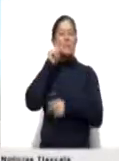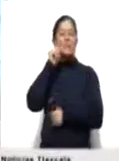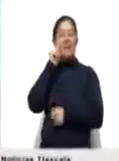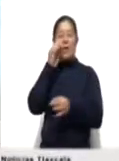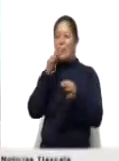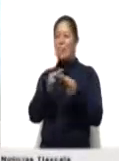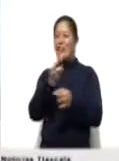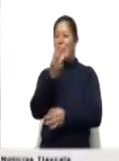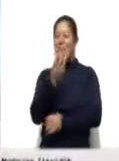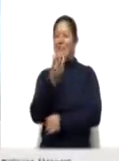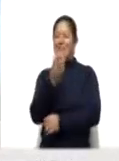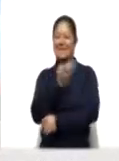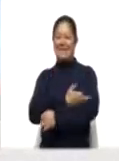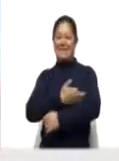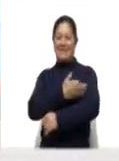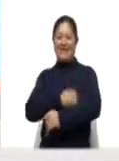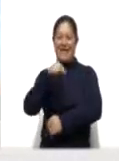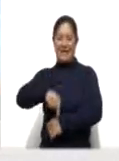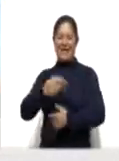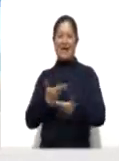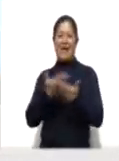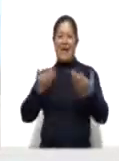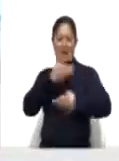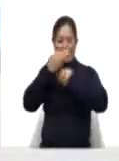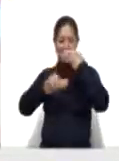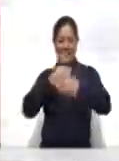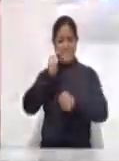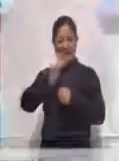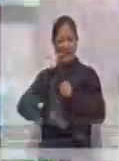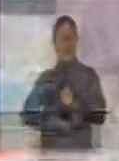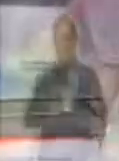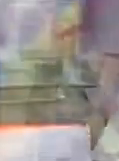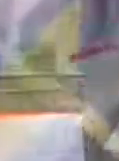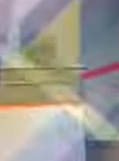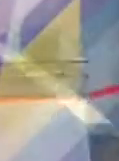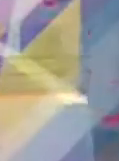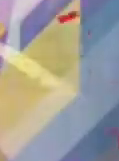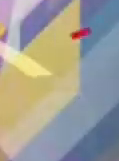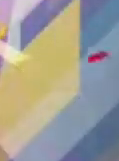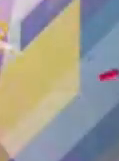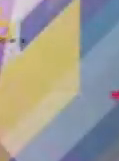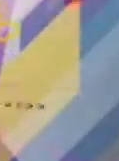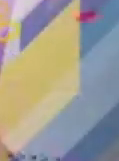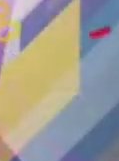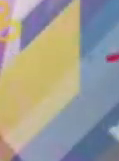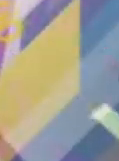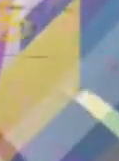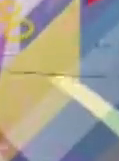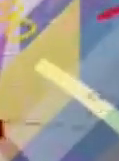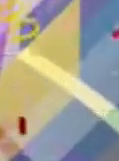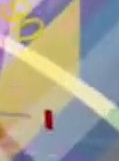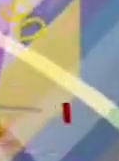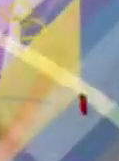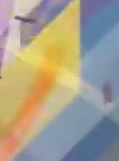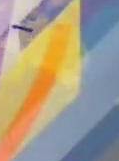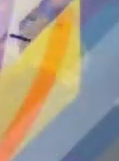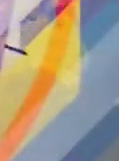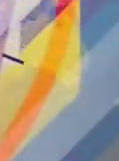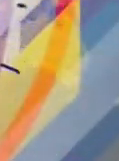3 de la tarde, aquí en Ahora Noticias. Gracias.